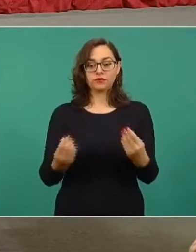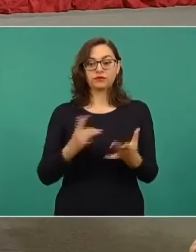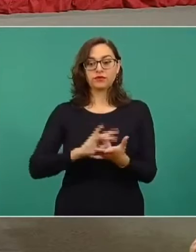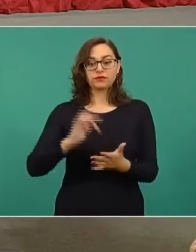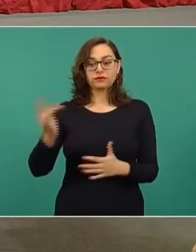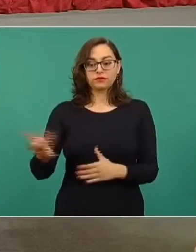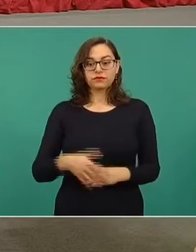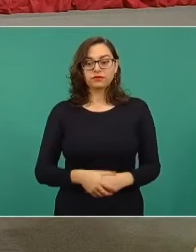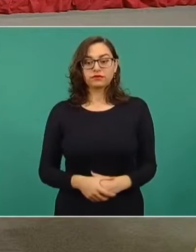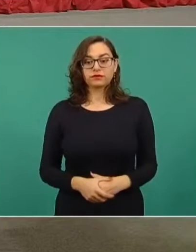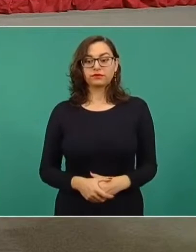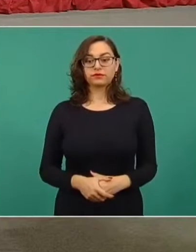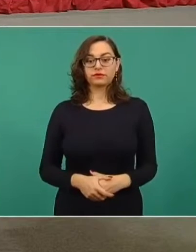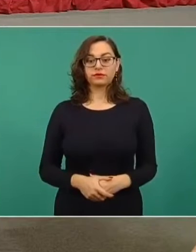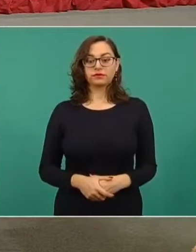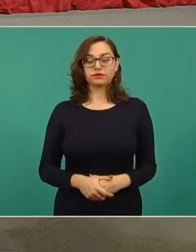gracias.